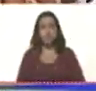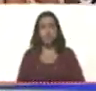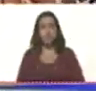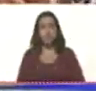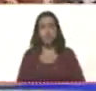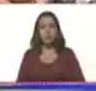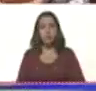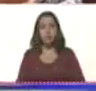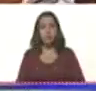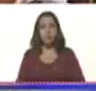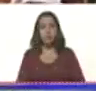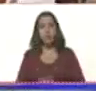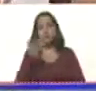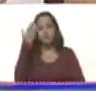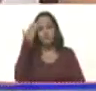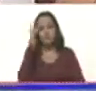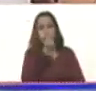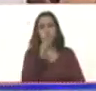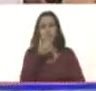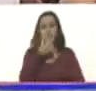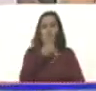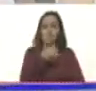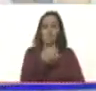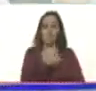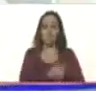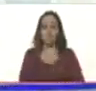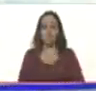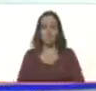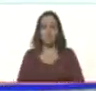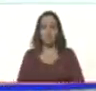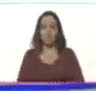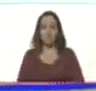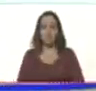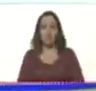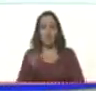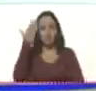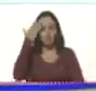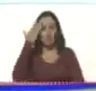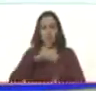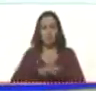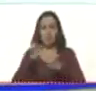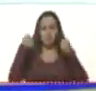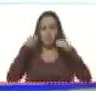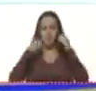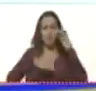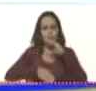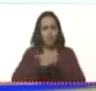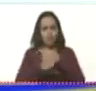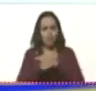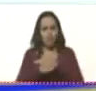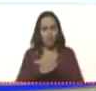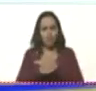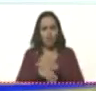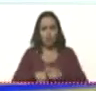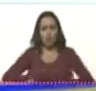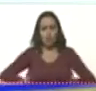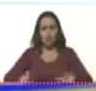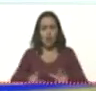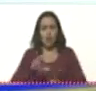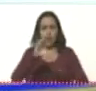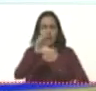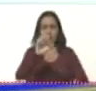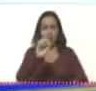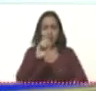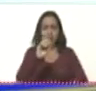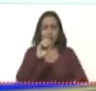Yo sé que no es fácil. Lo sé por la práctica, porque yo me fui a una tienda CLAT aquí en Plaza